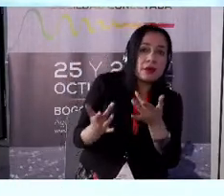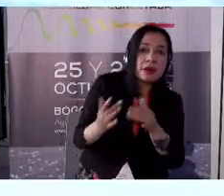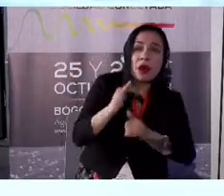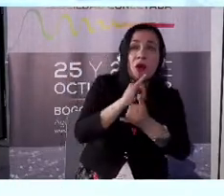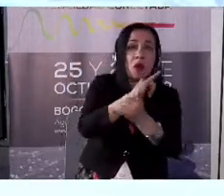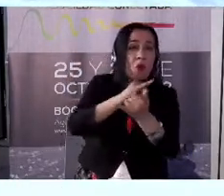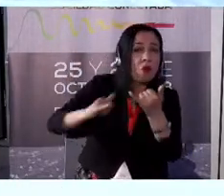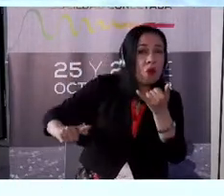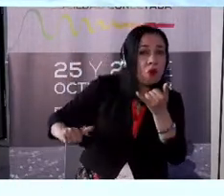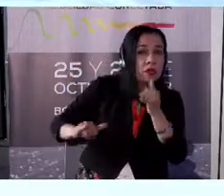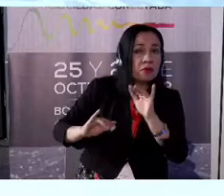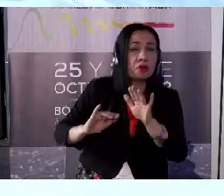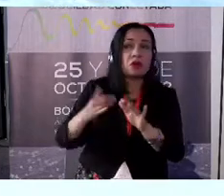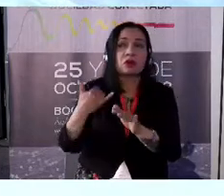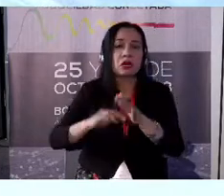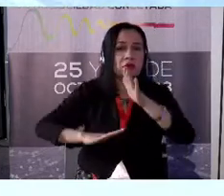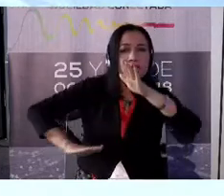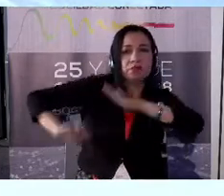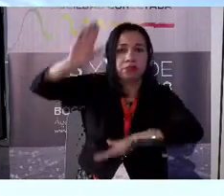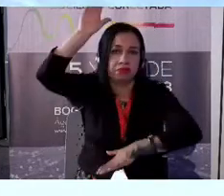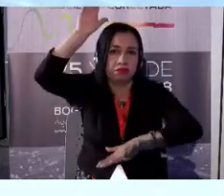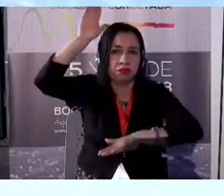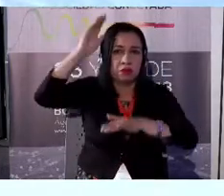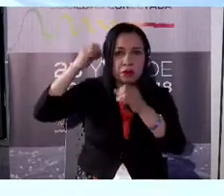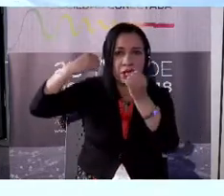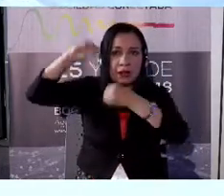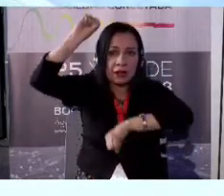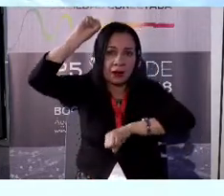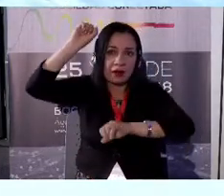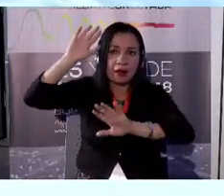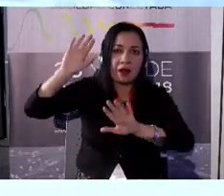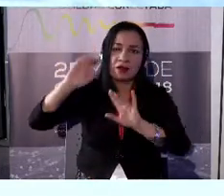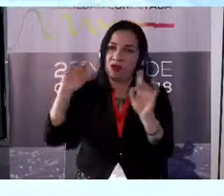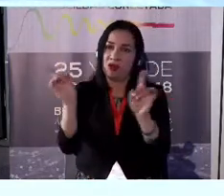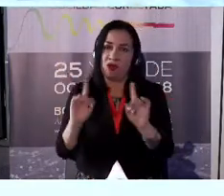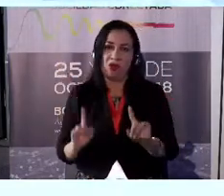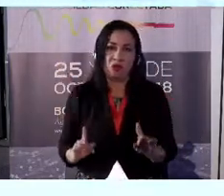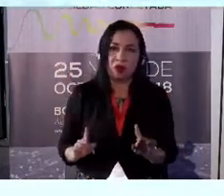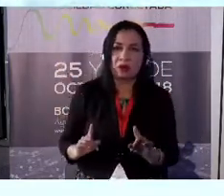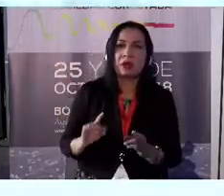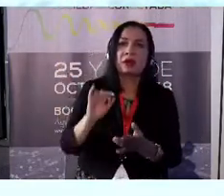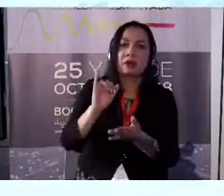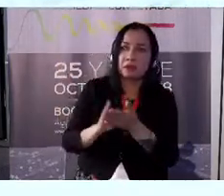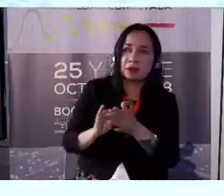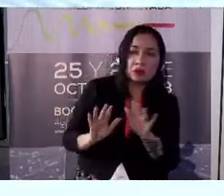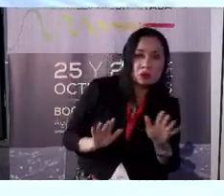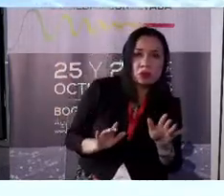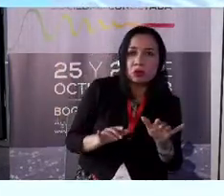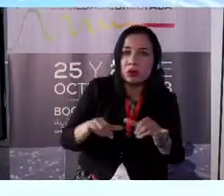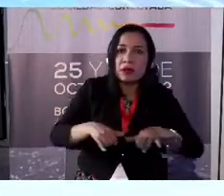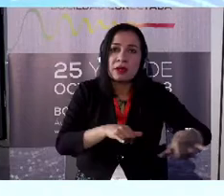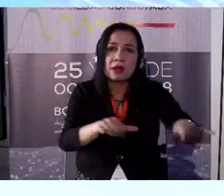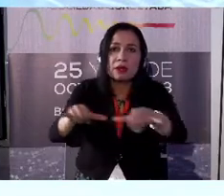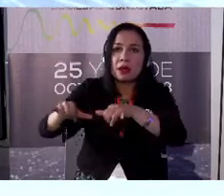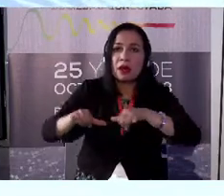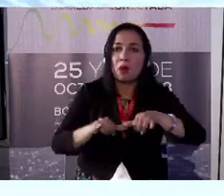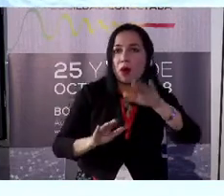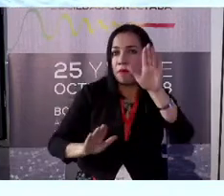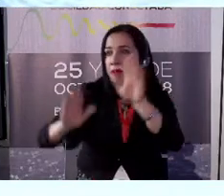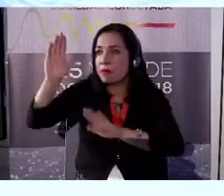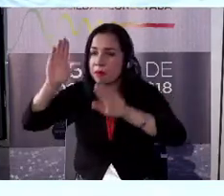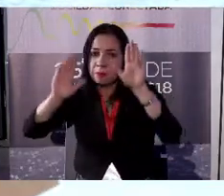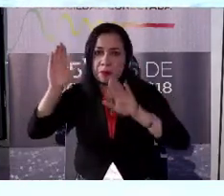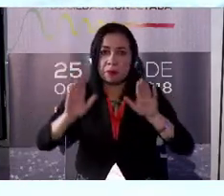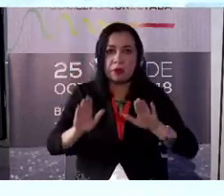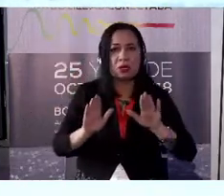último momento de la subasta para aparecerse y poner una oferta que le gane a las demás. ¿En qué